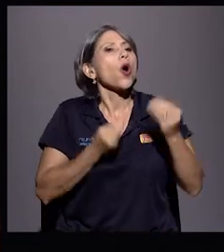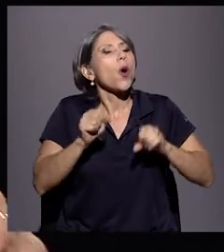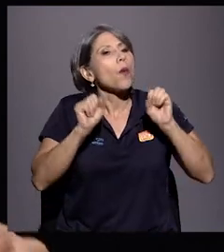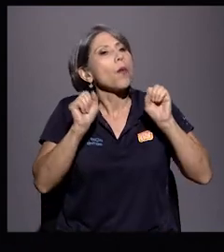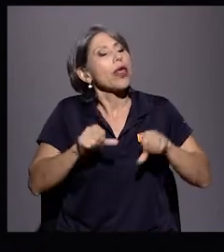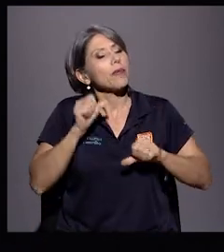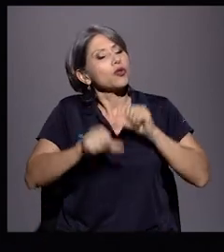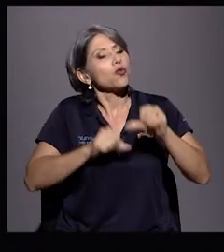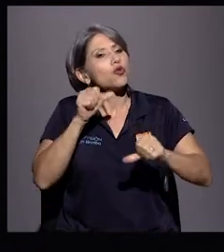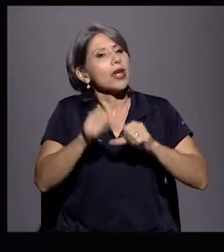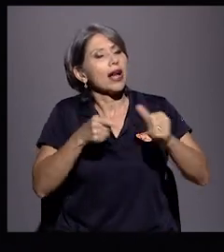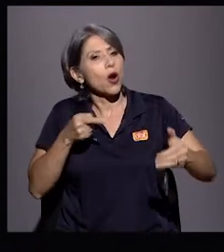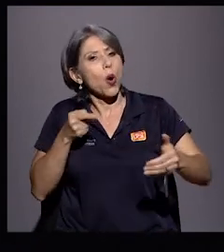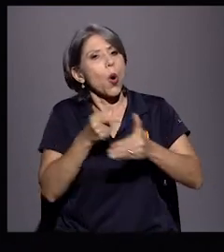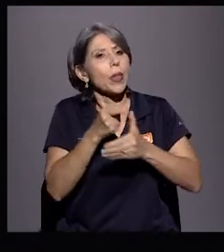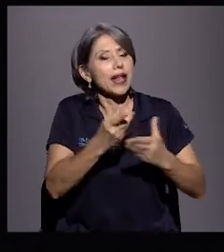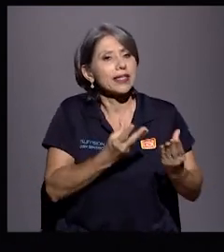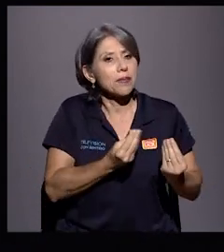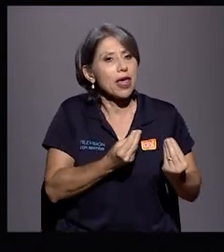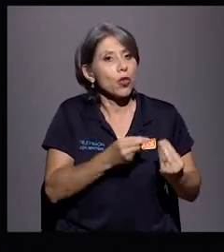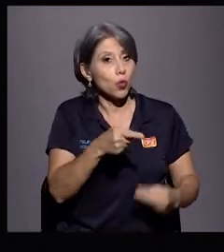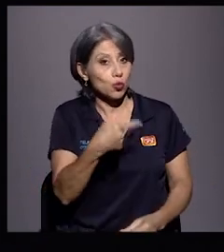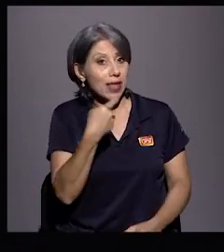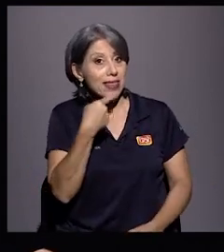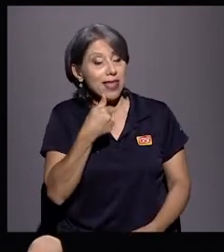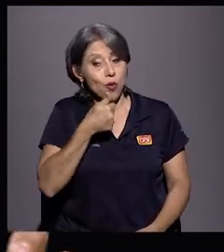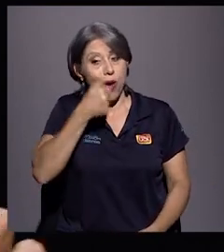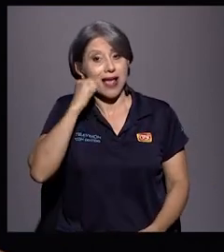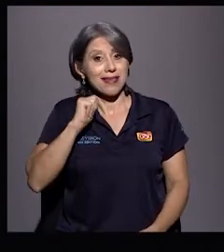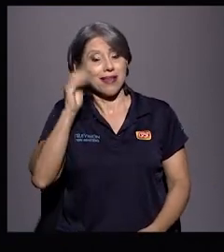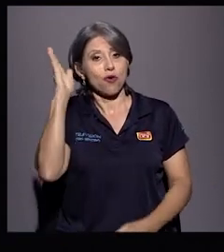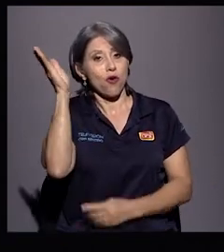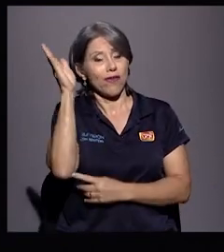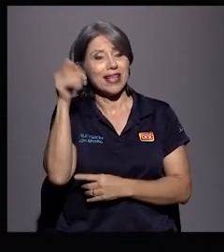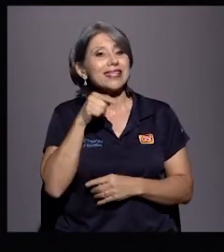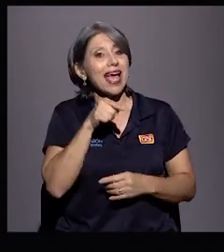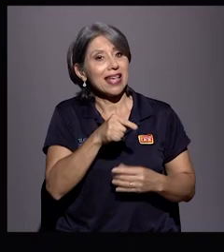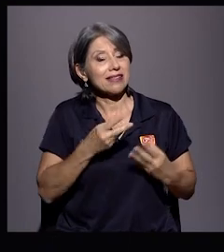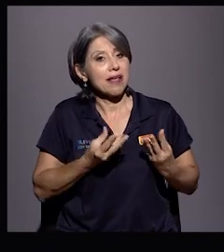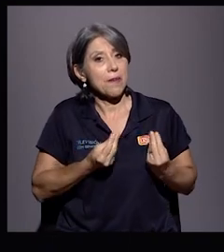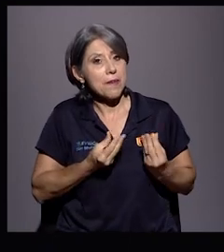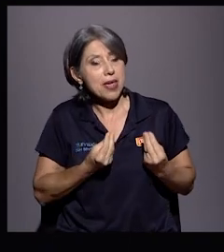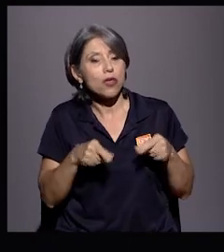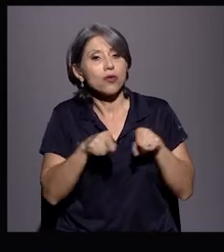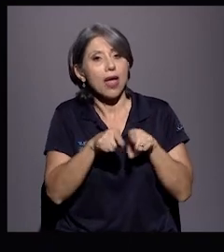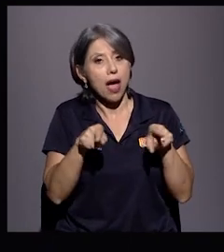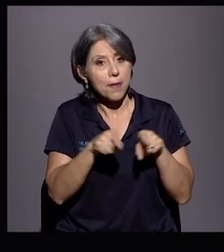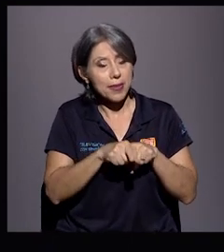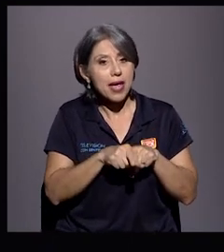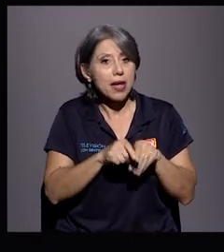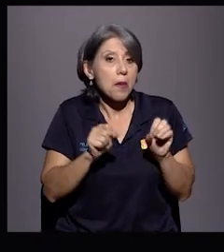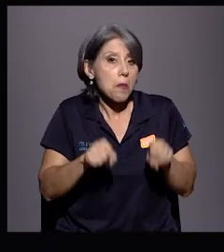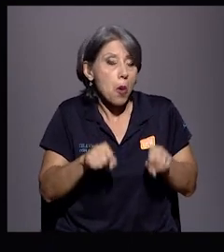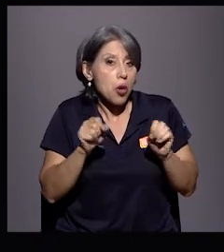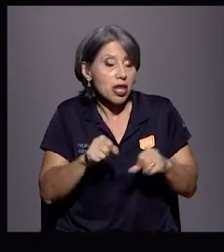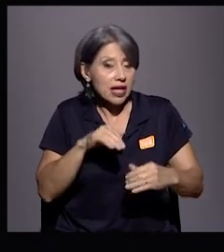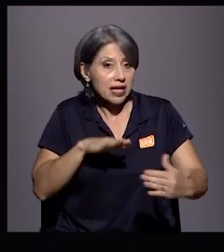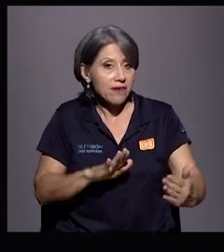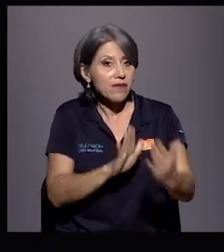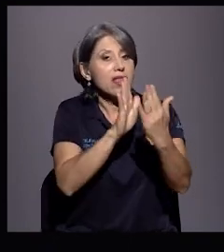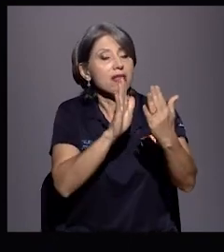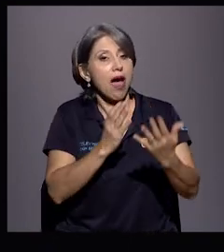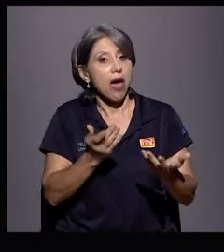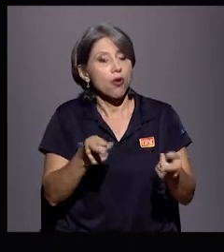Porque usted lo decía claramente en su conferencia el día de ayer, que ese miedo también en un momento determinado podría ser